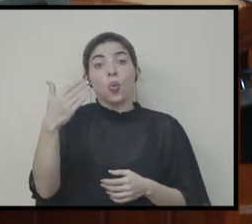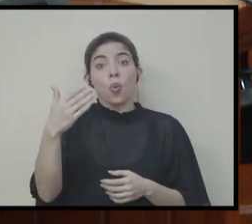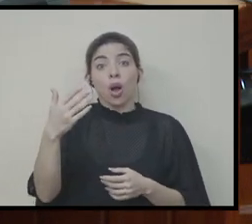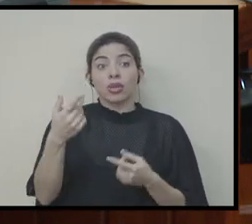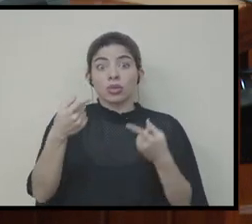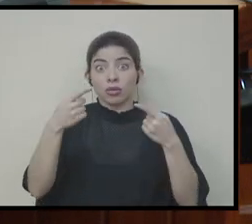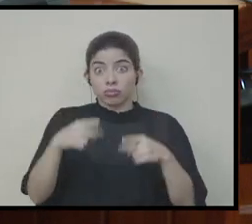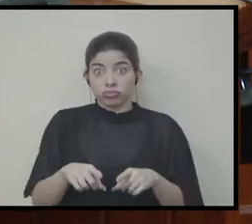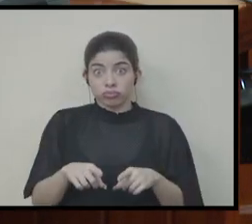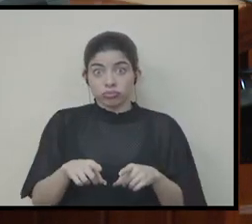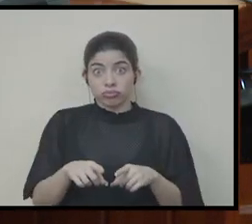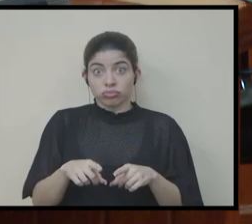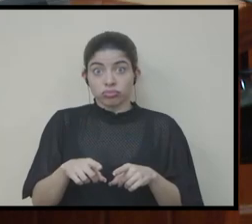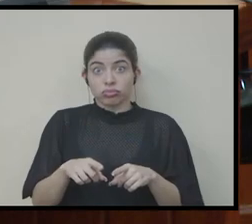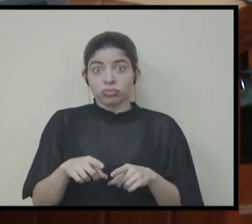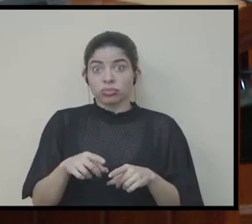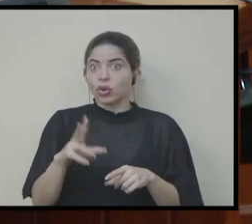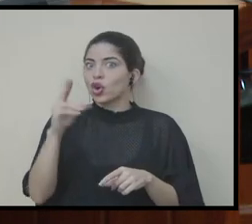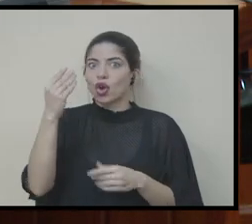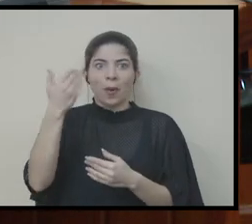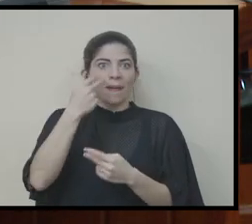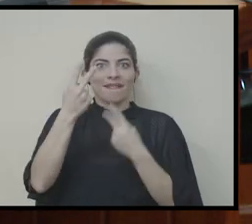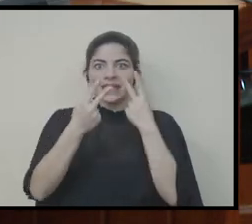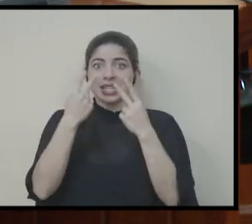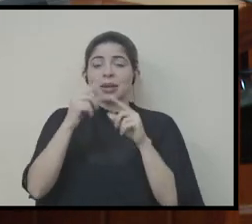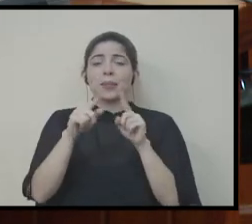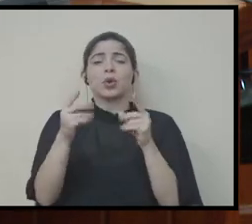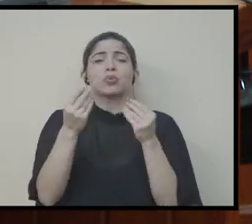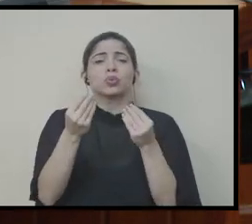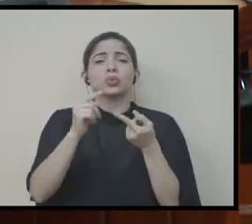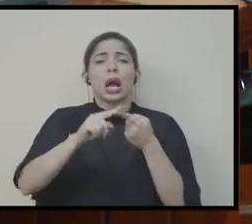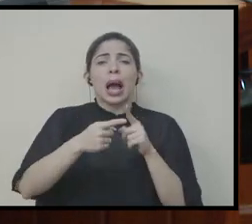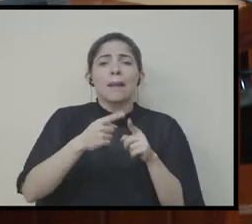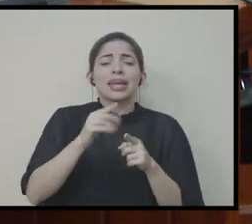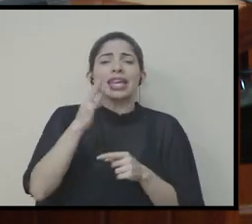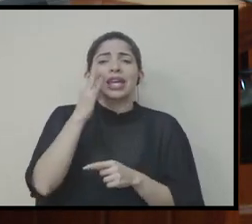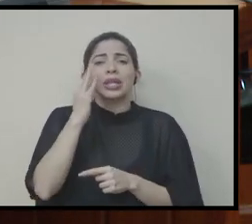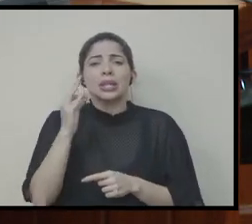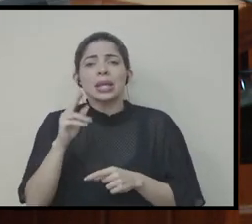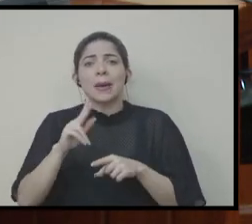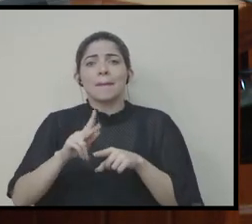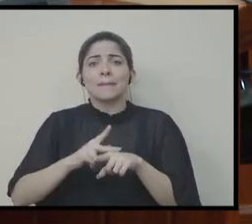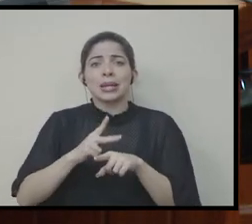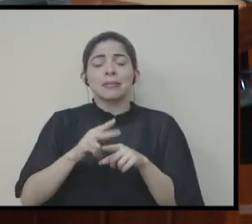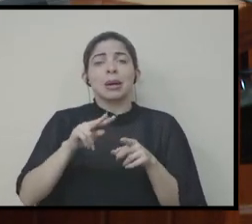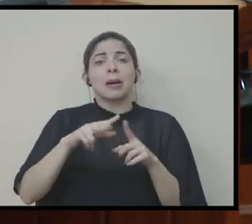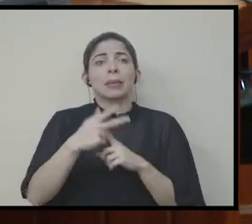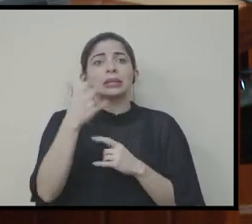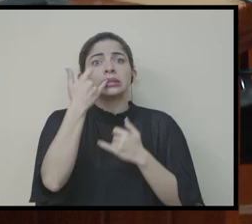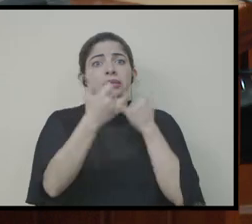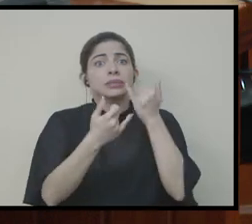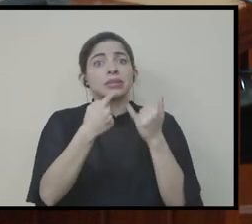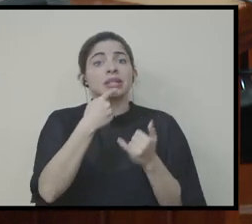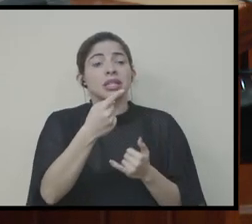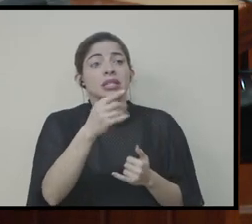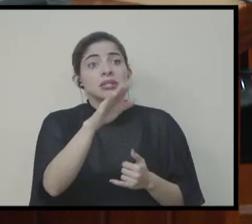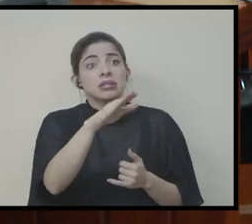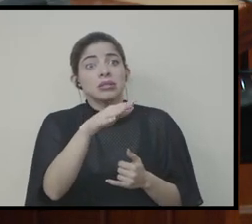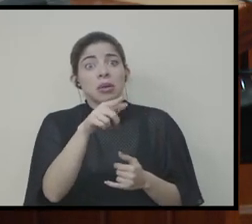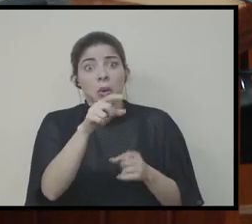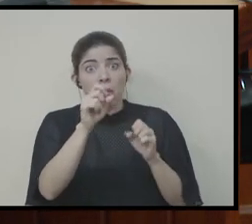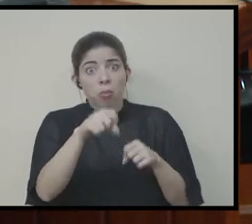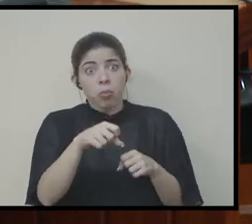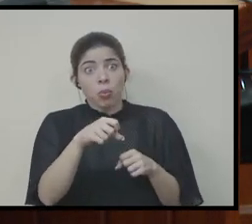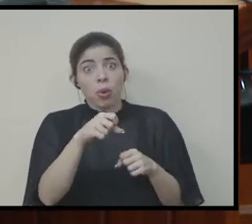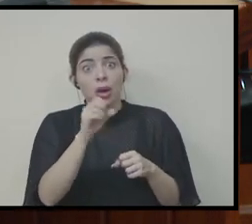se dio, no me visitaban, pero un montón de amigos, tíos, primos, me empezaron a llamar y me decían, ¿será que